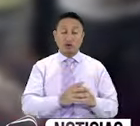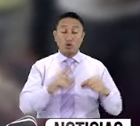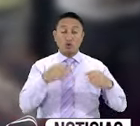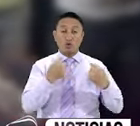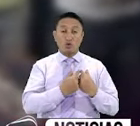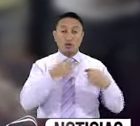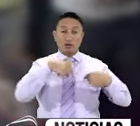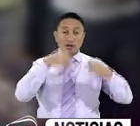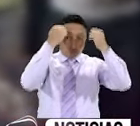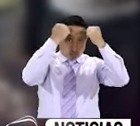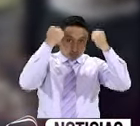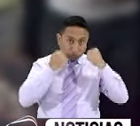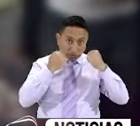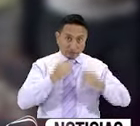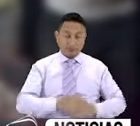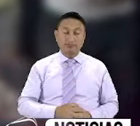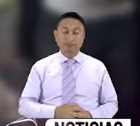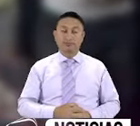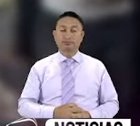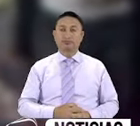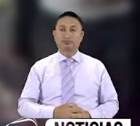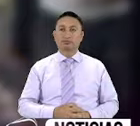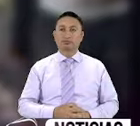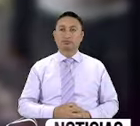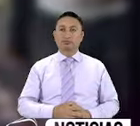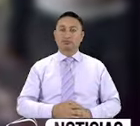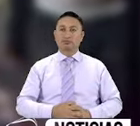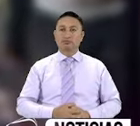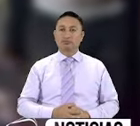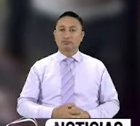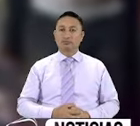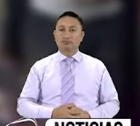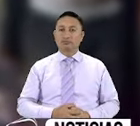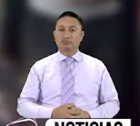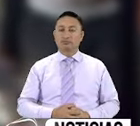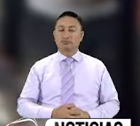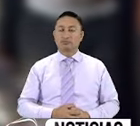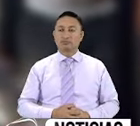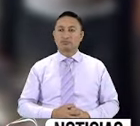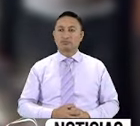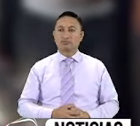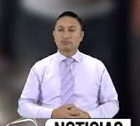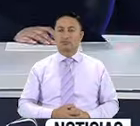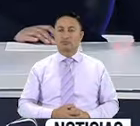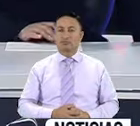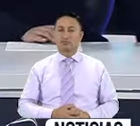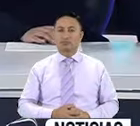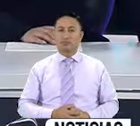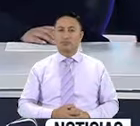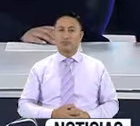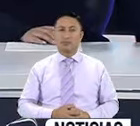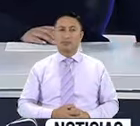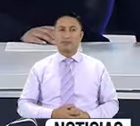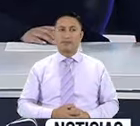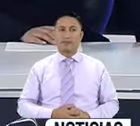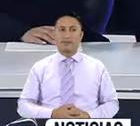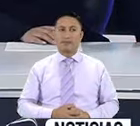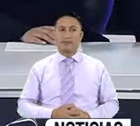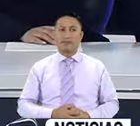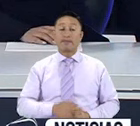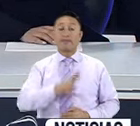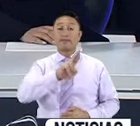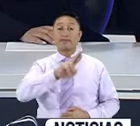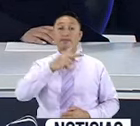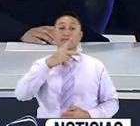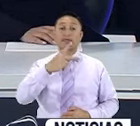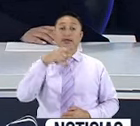el gobierno como terroristas, informó Iván Casamen. Alias RK, considerado el segundo